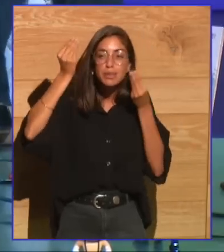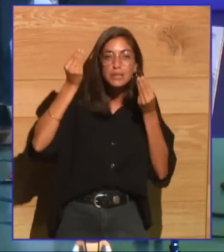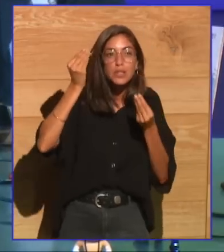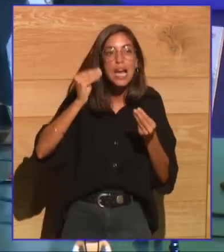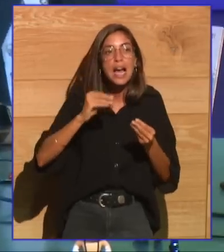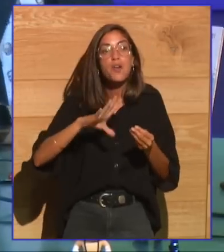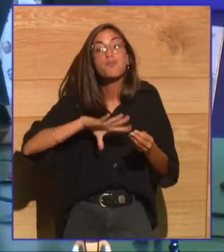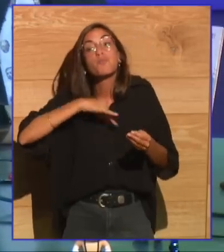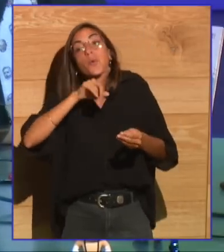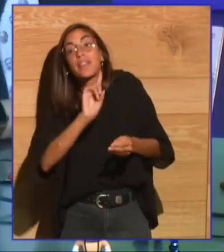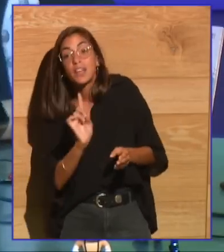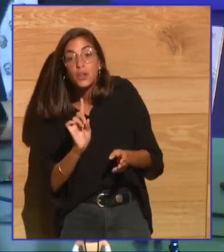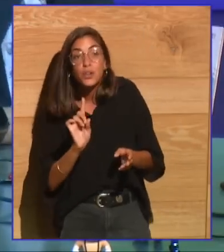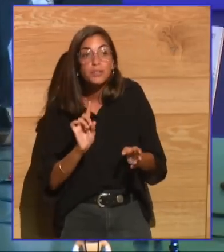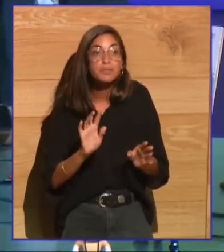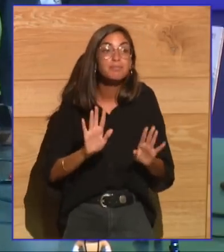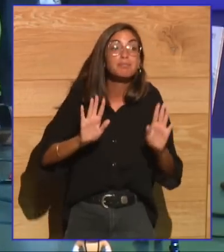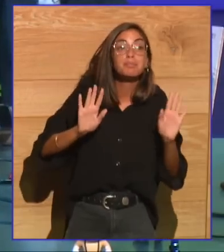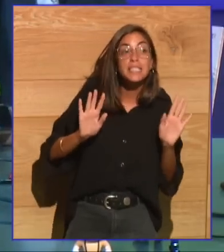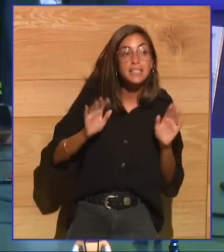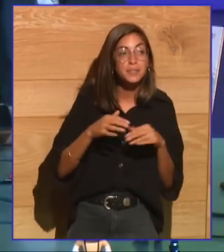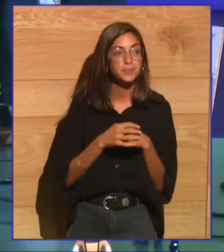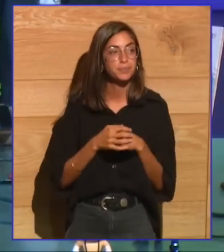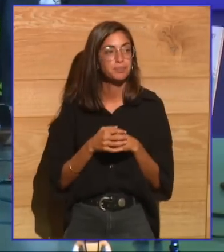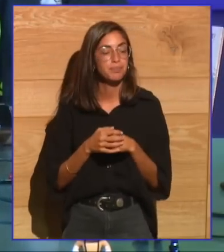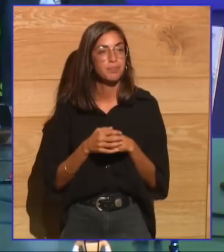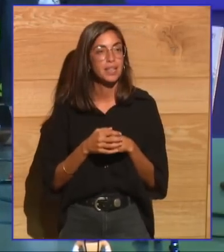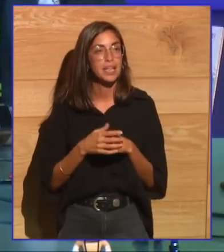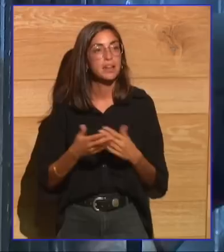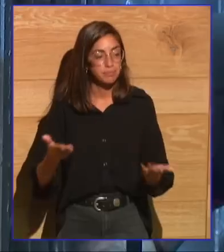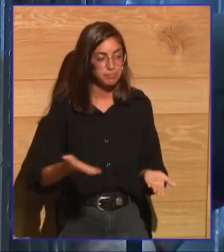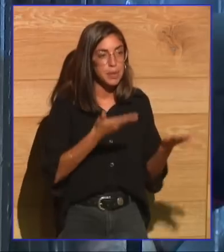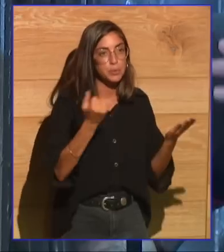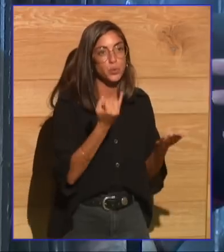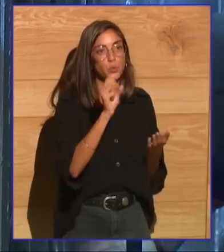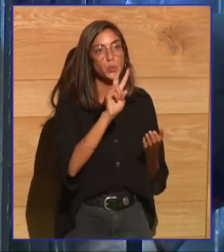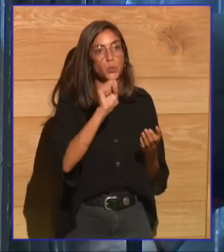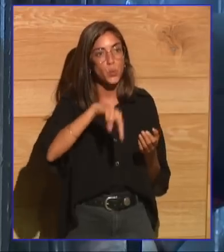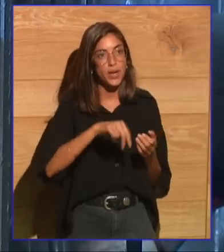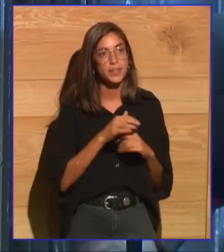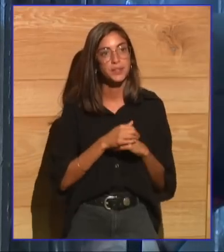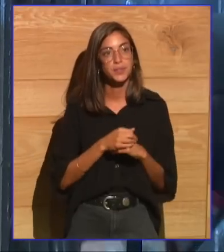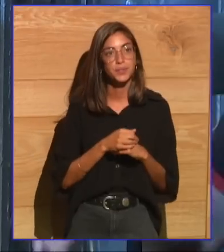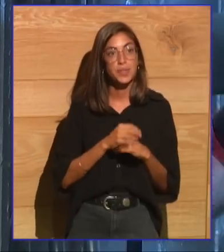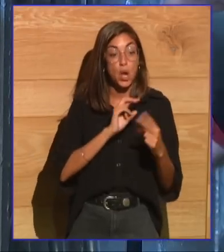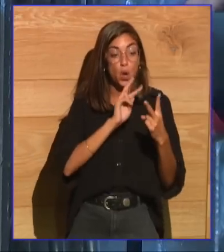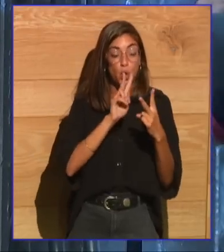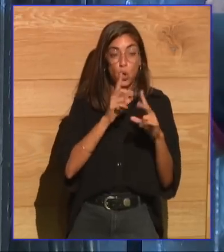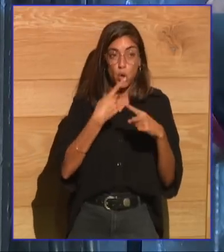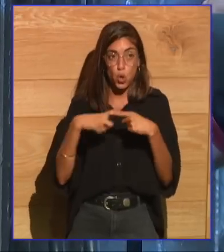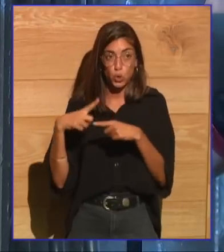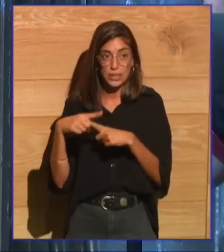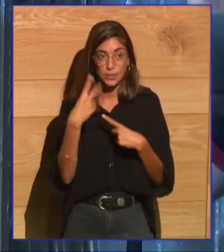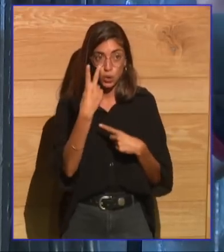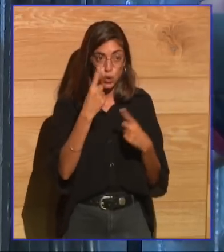no eso es quizá vete vete hay matizando adelante juan l jesucristo hay dos cosas la primera